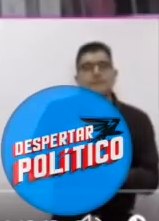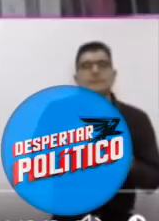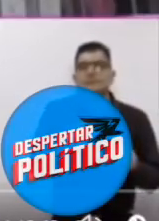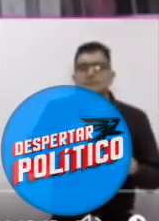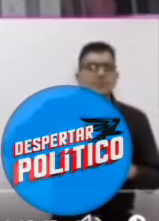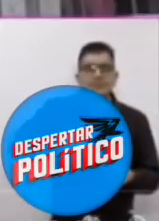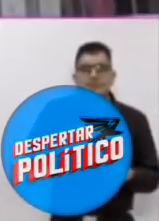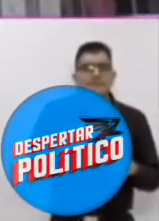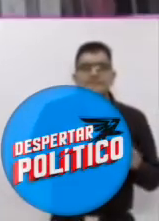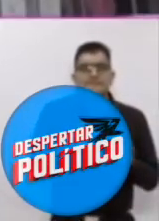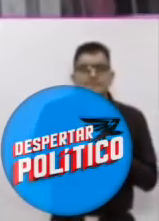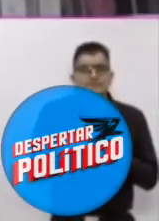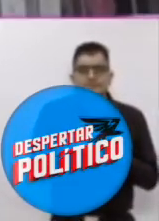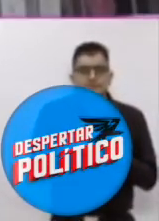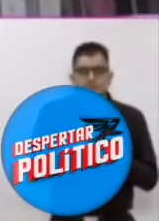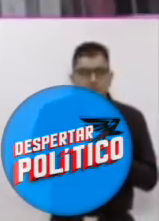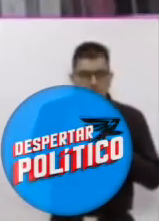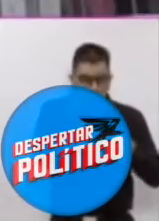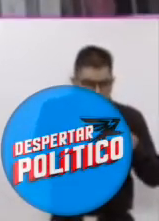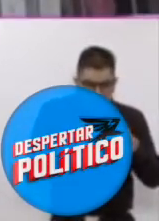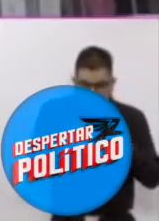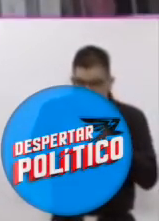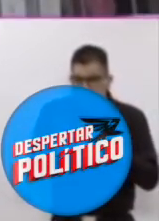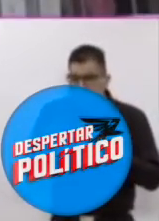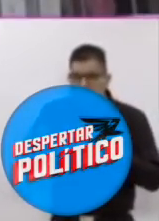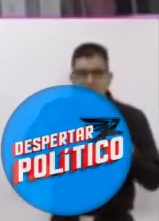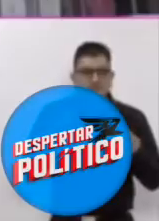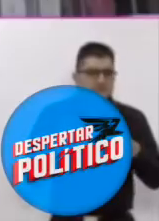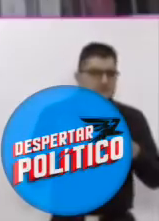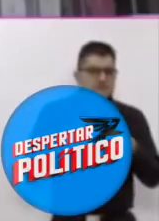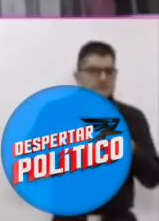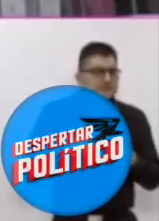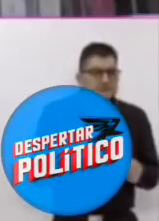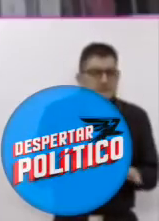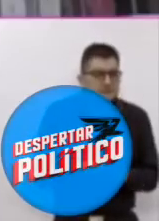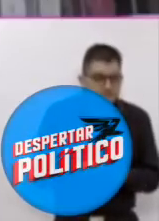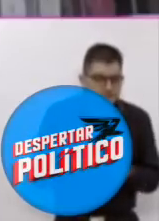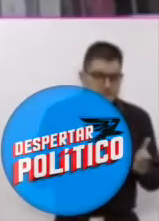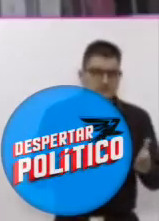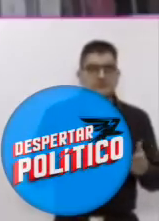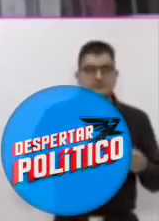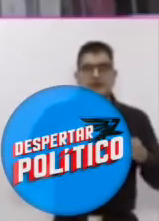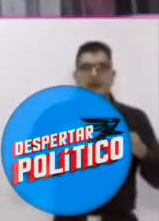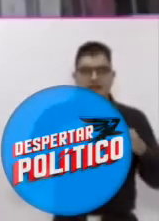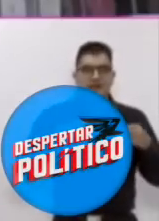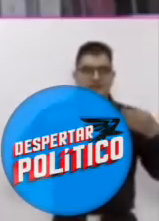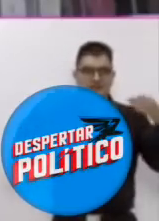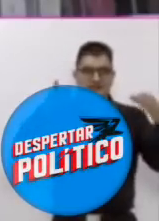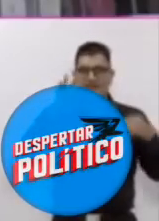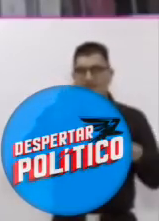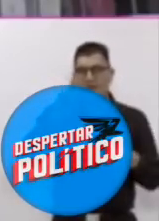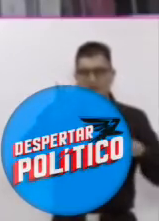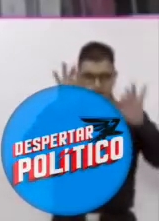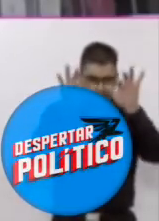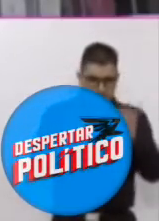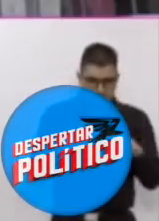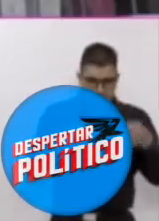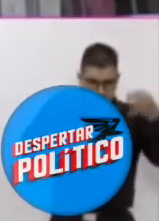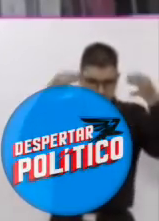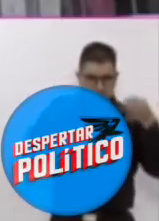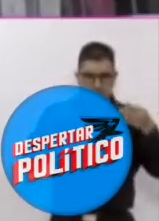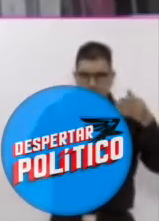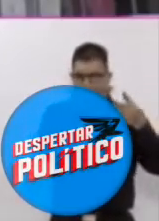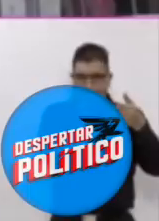obtenerlos de padrones de los agremiados bueno pues es que nos mandan un formato plano ya lo decía la posición a adriana favela